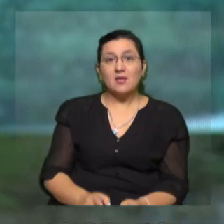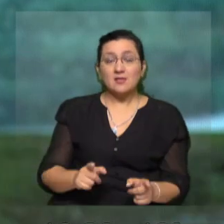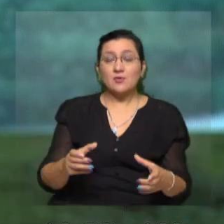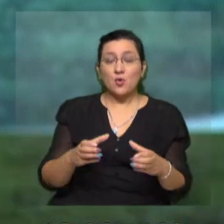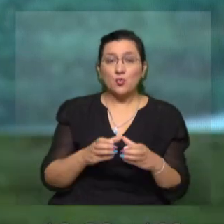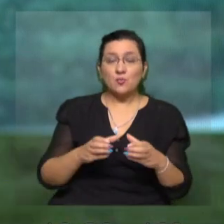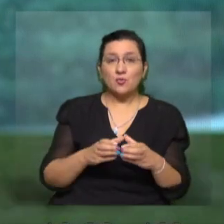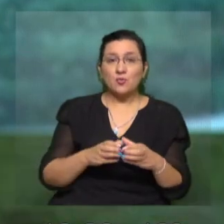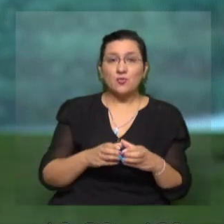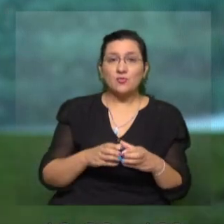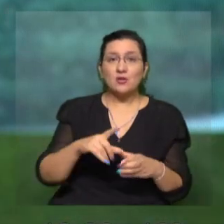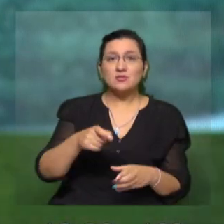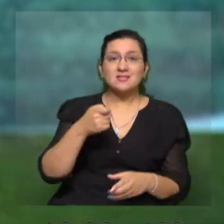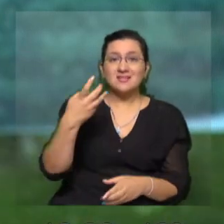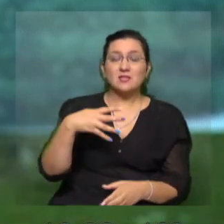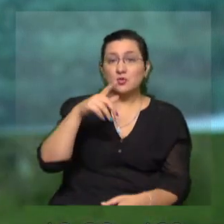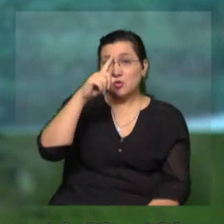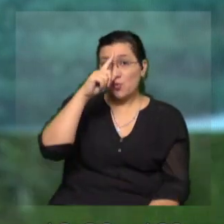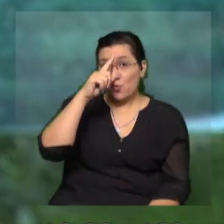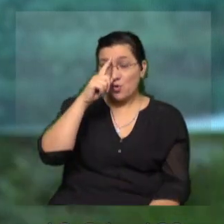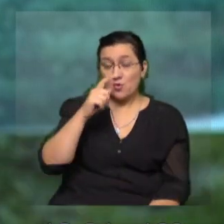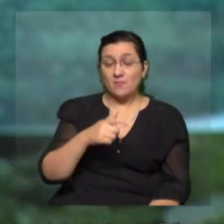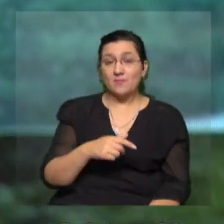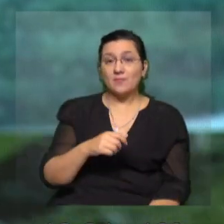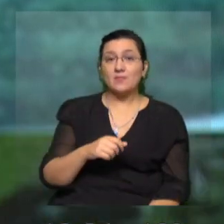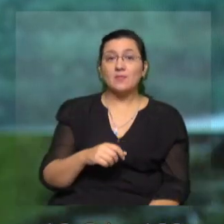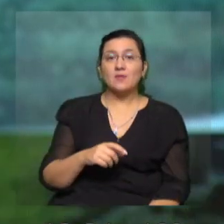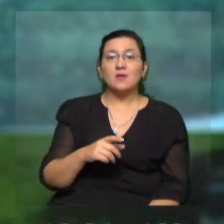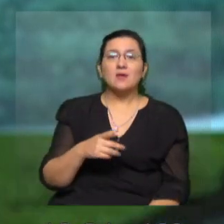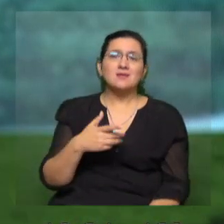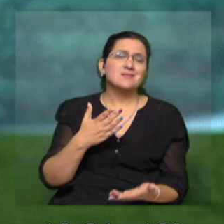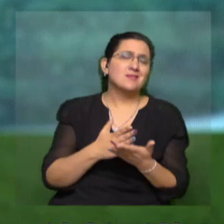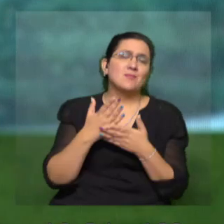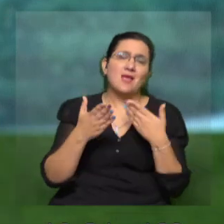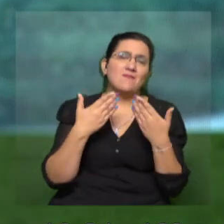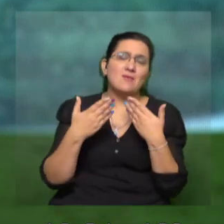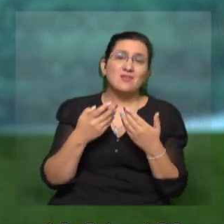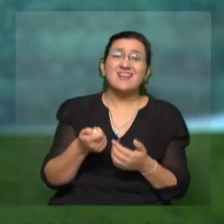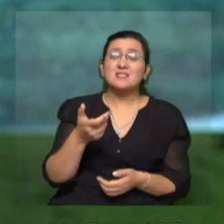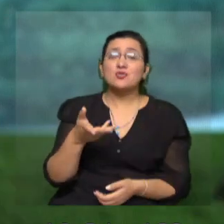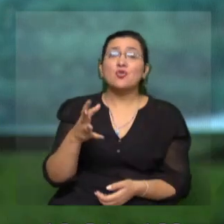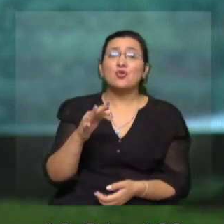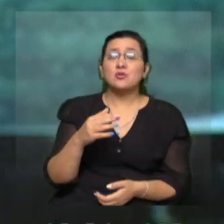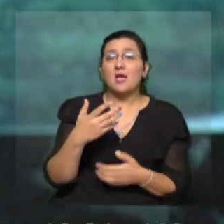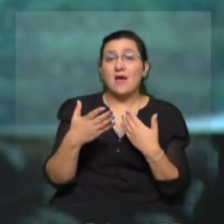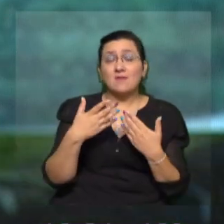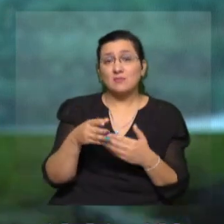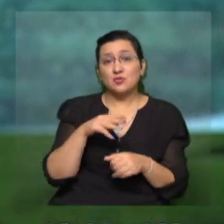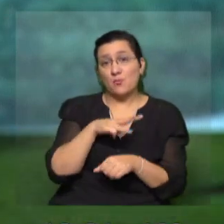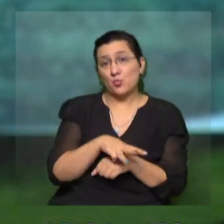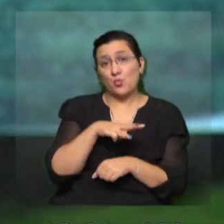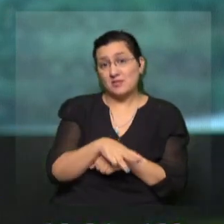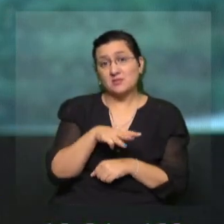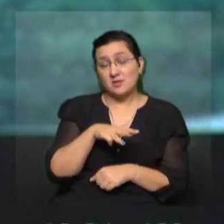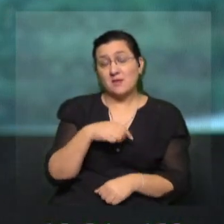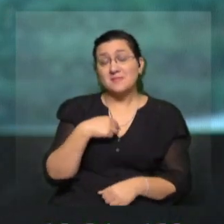de los ex 14 de julio de Libramento y pasamos hablando casi que diariamente en brasilero y mis amigos que